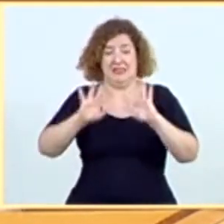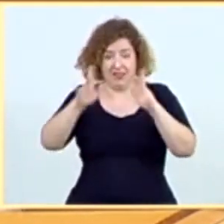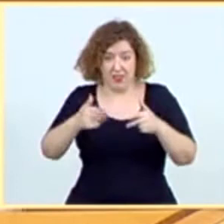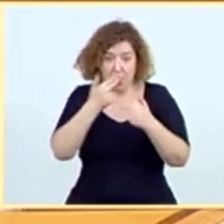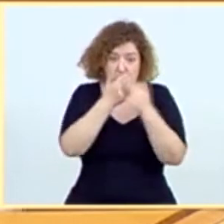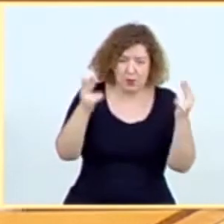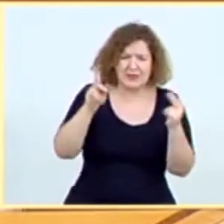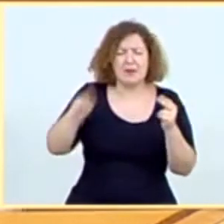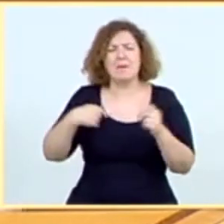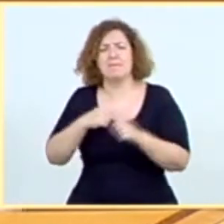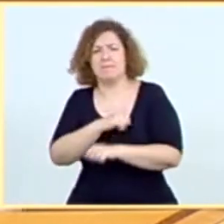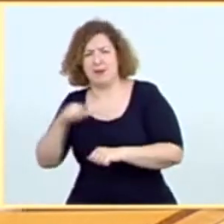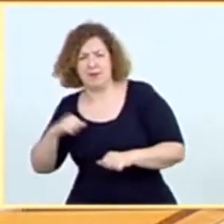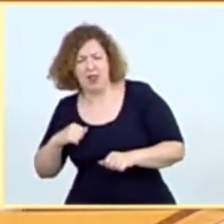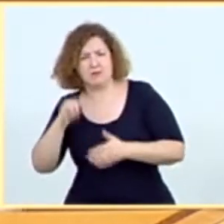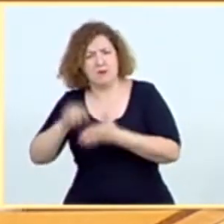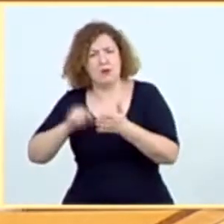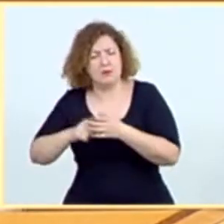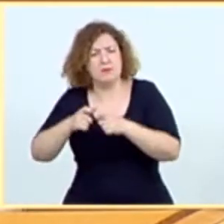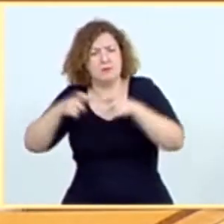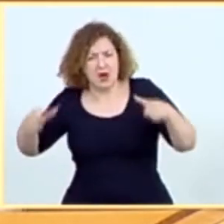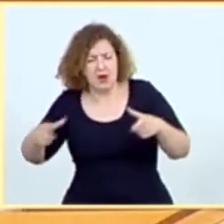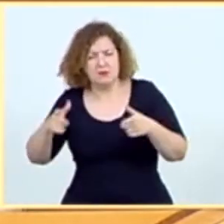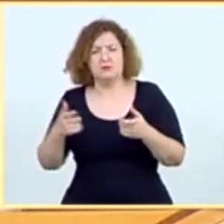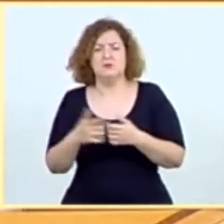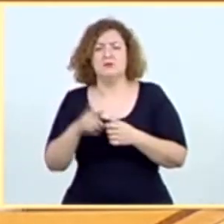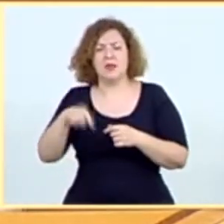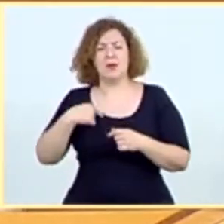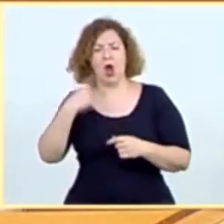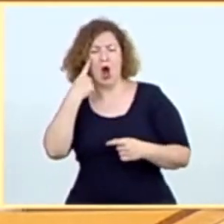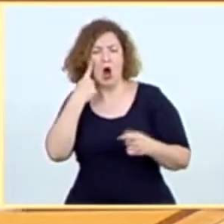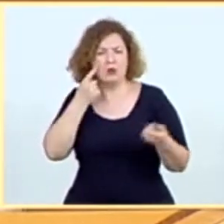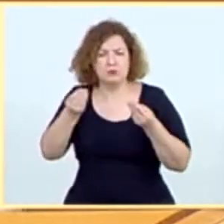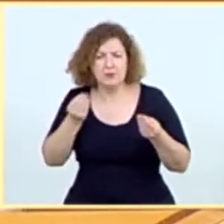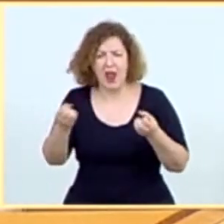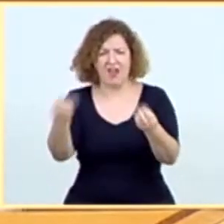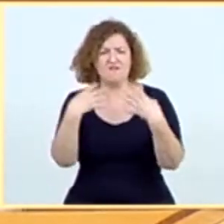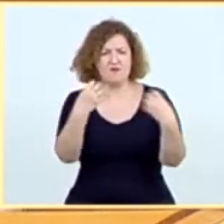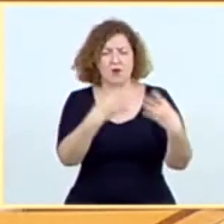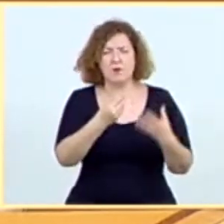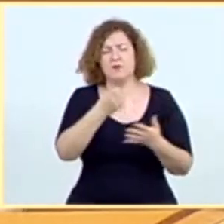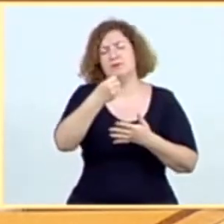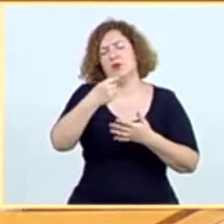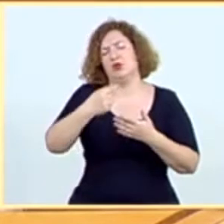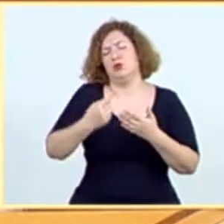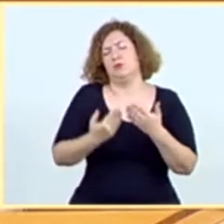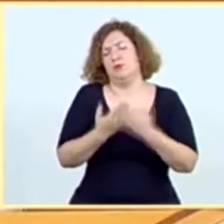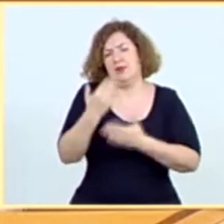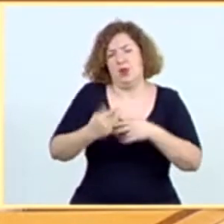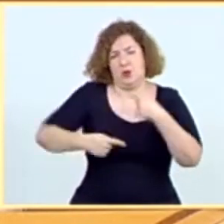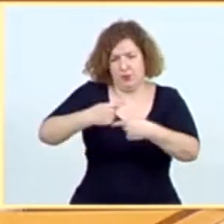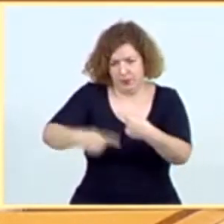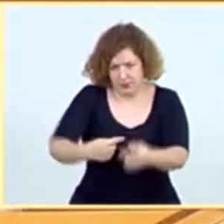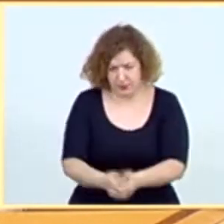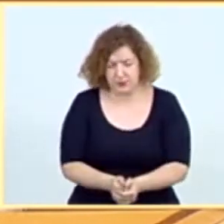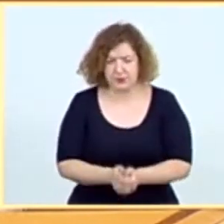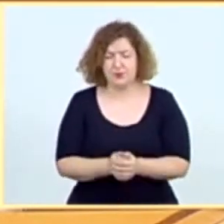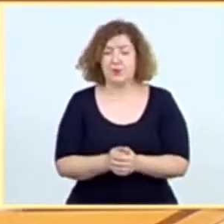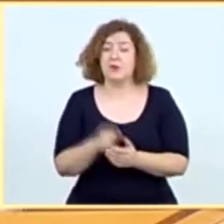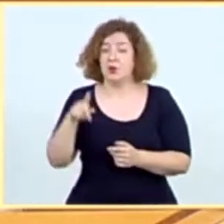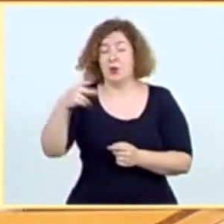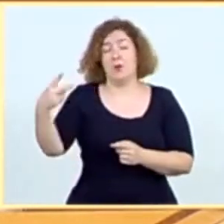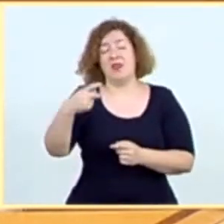privadas y, posteriormente, monitorizar las residencias para que les informaran periódicamente. Usted, como vicepresidente segundo